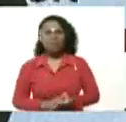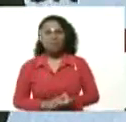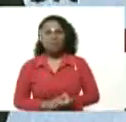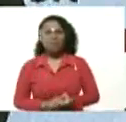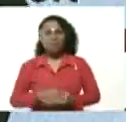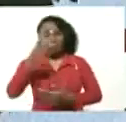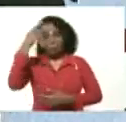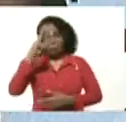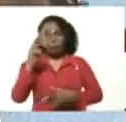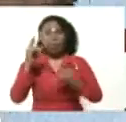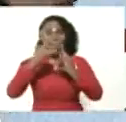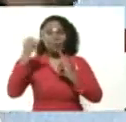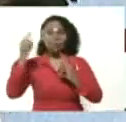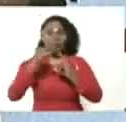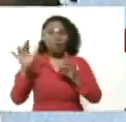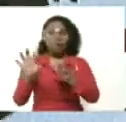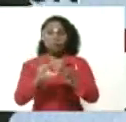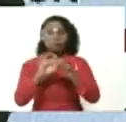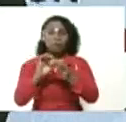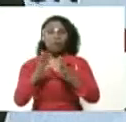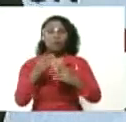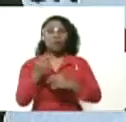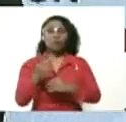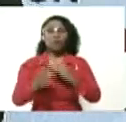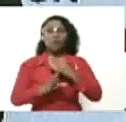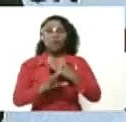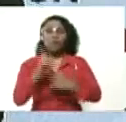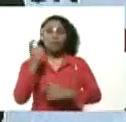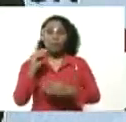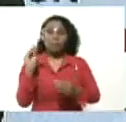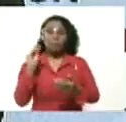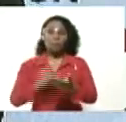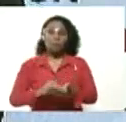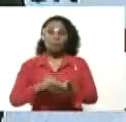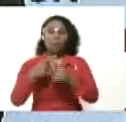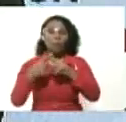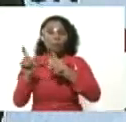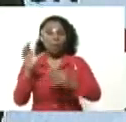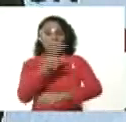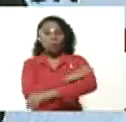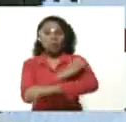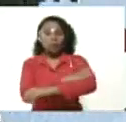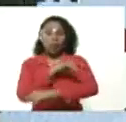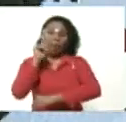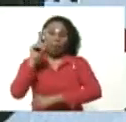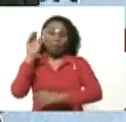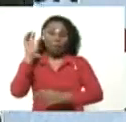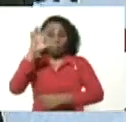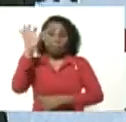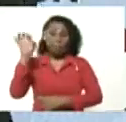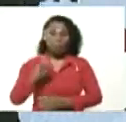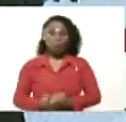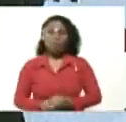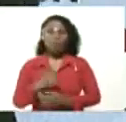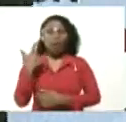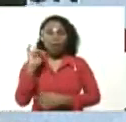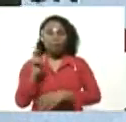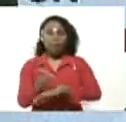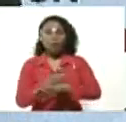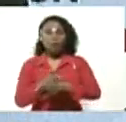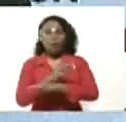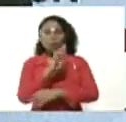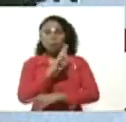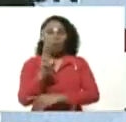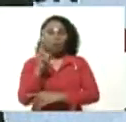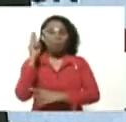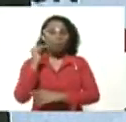unitaria, a la que le falta todavía incorporar otras muchas oposiciones del país. Y había también un gobierno de la República Bolivariana de